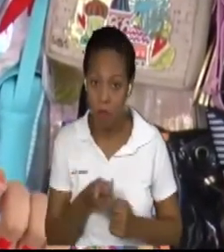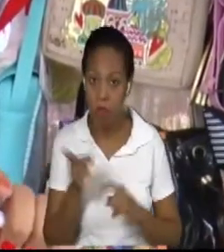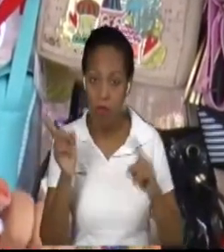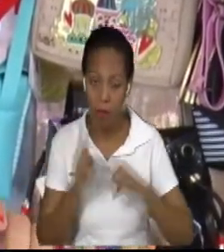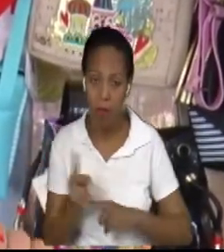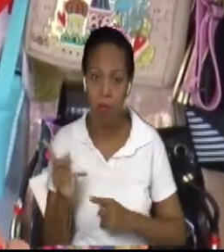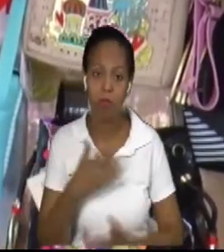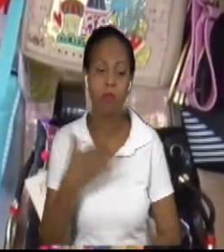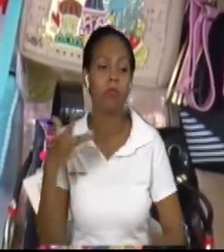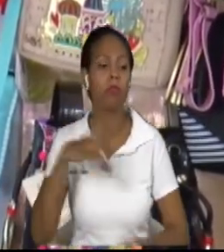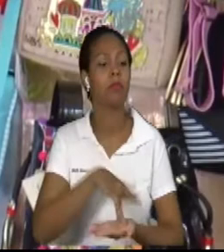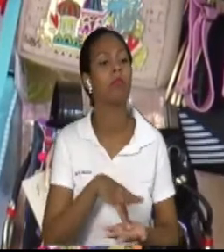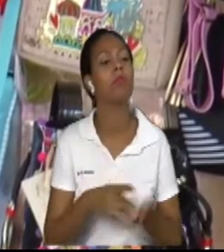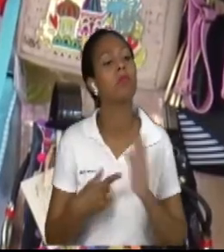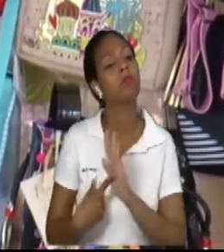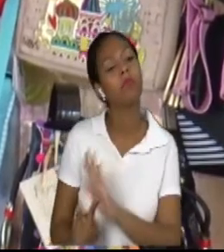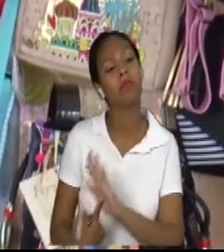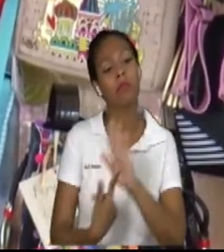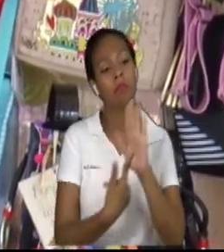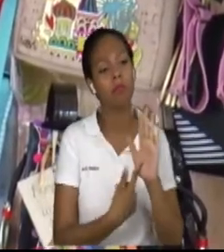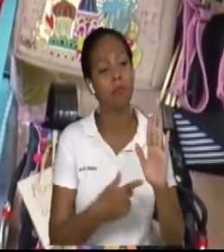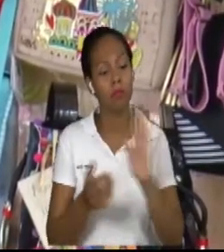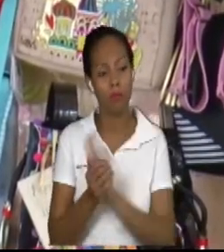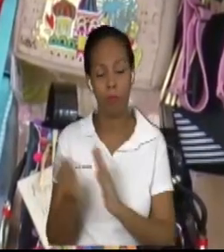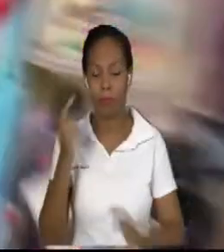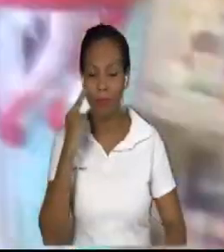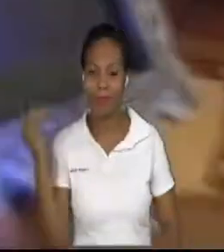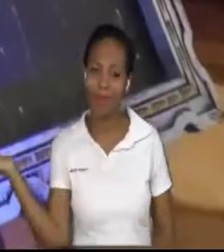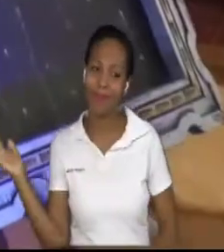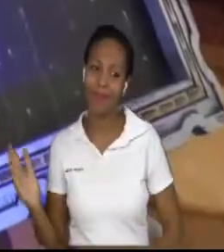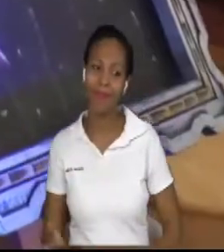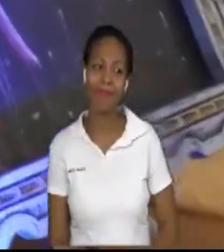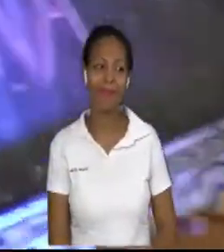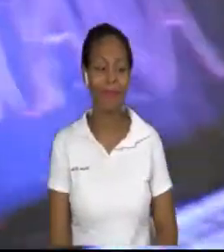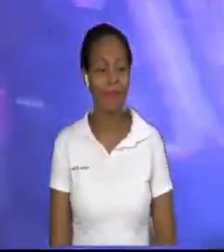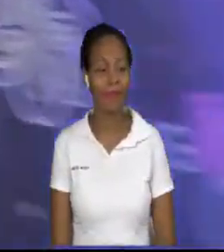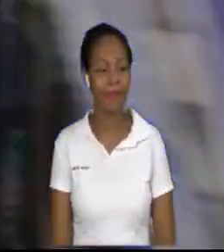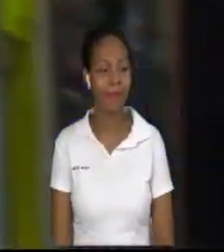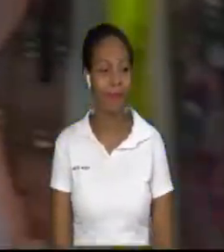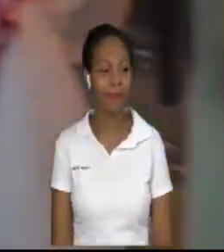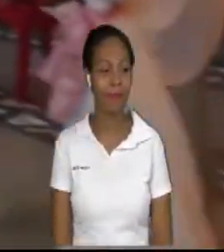al talento local. Aquí están las imágenes.